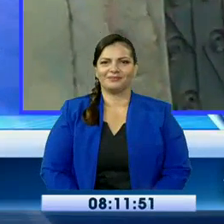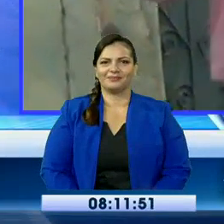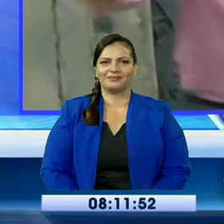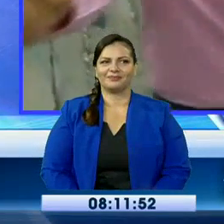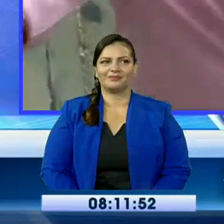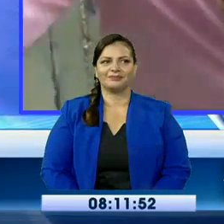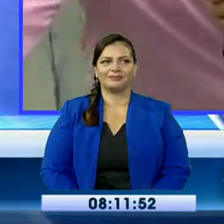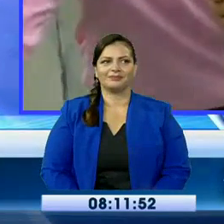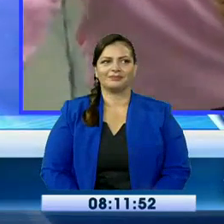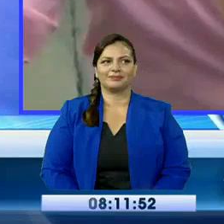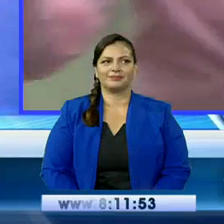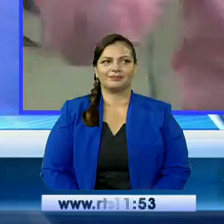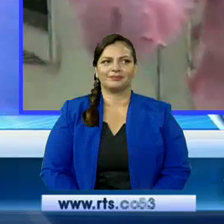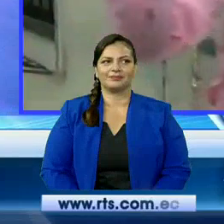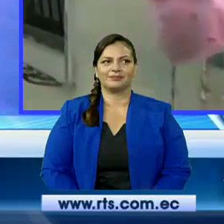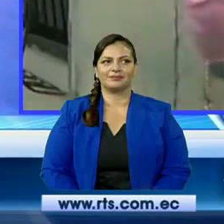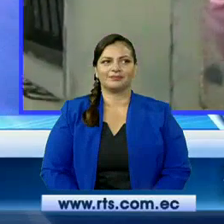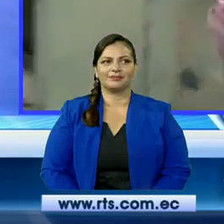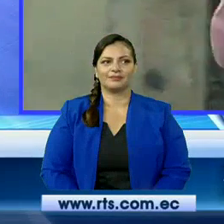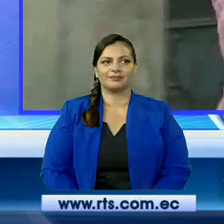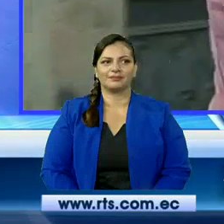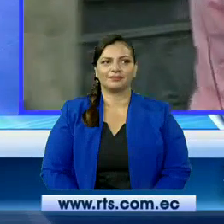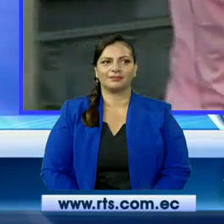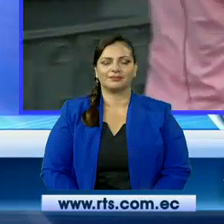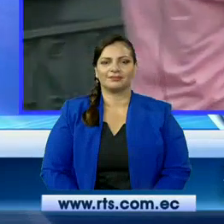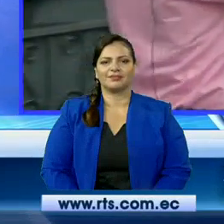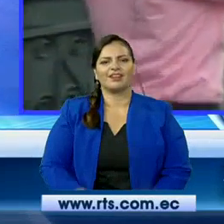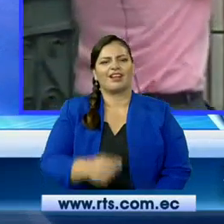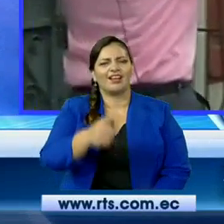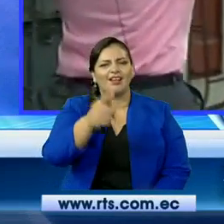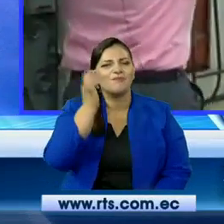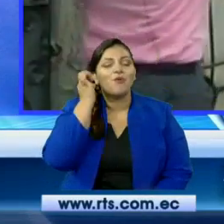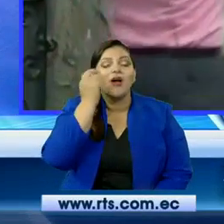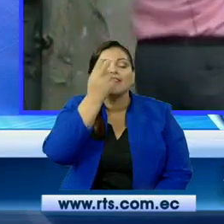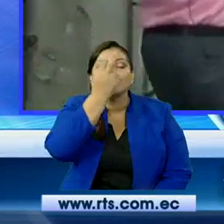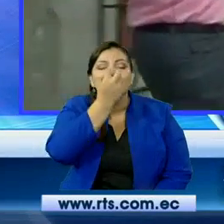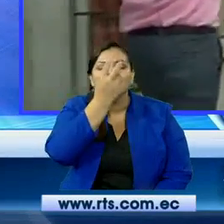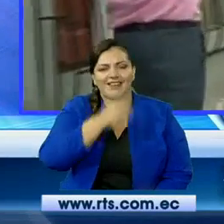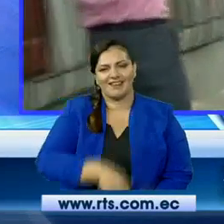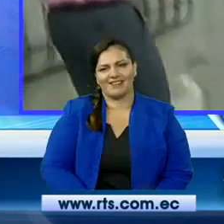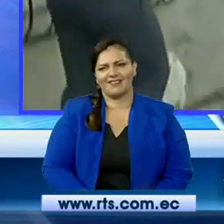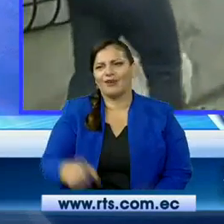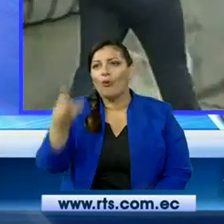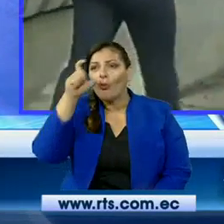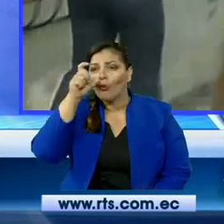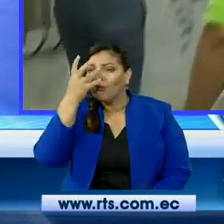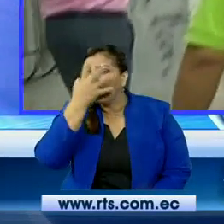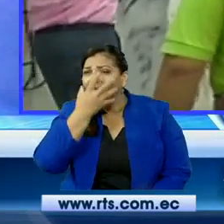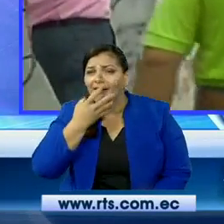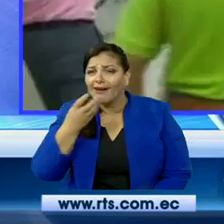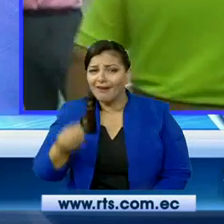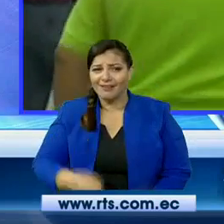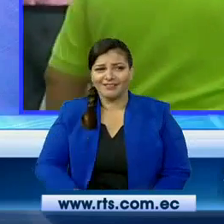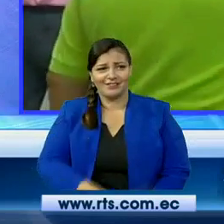Oye, Jorge. Por favor, la señora tiene un problema, hay que solucionarlo. Dime, exactamente, eso te iba a decir. Para que lo vea bien.